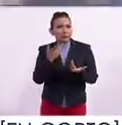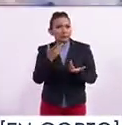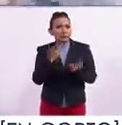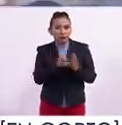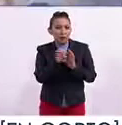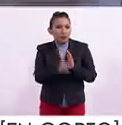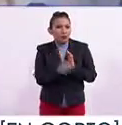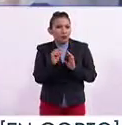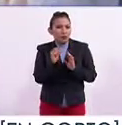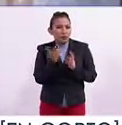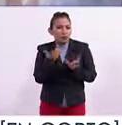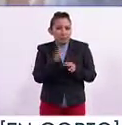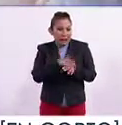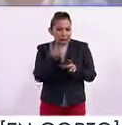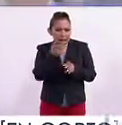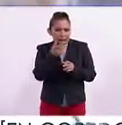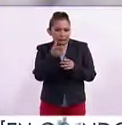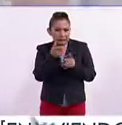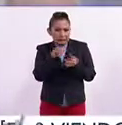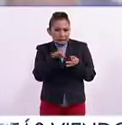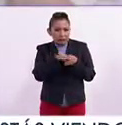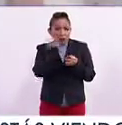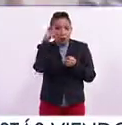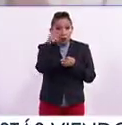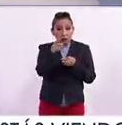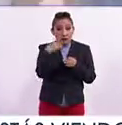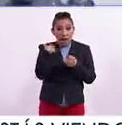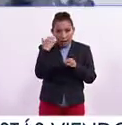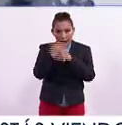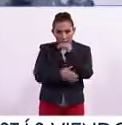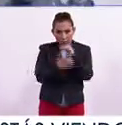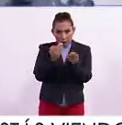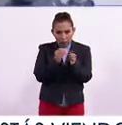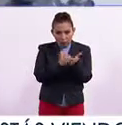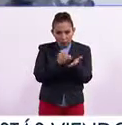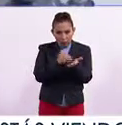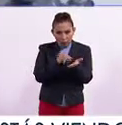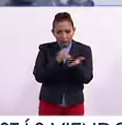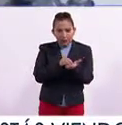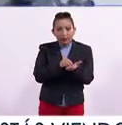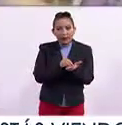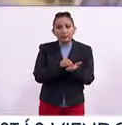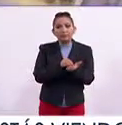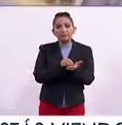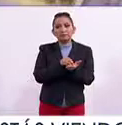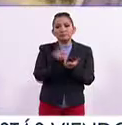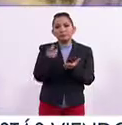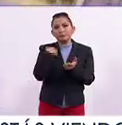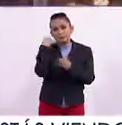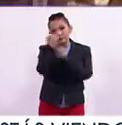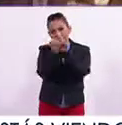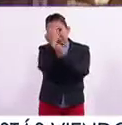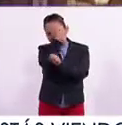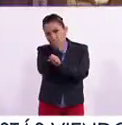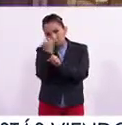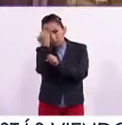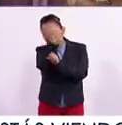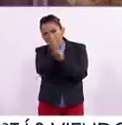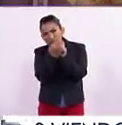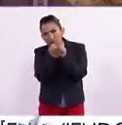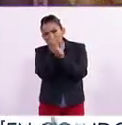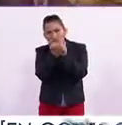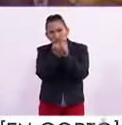ahora, una de las que estamos terminando ahora fue unos estudios que estamos